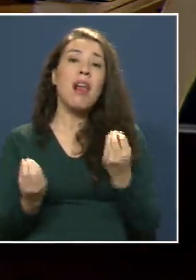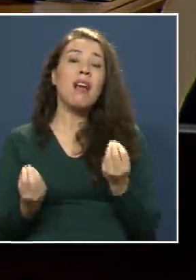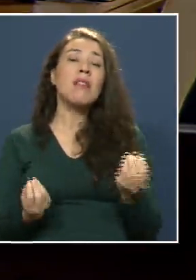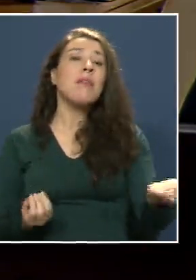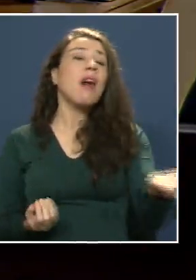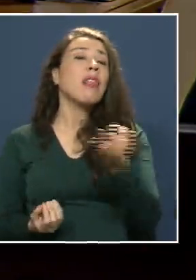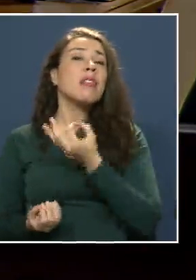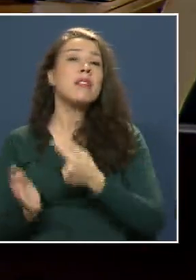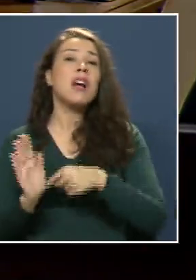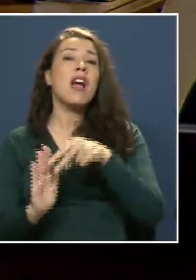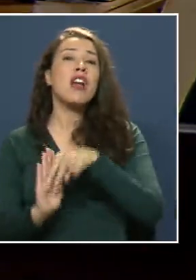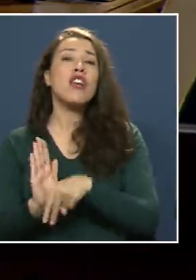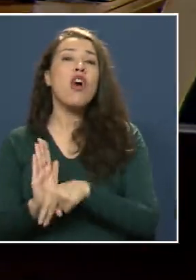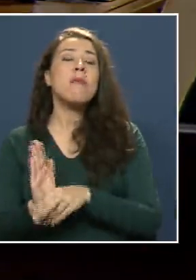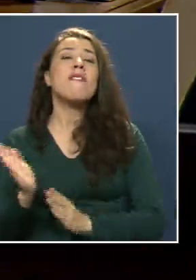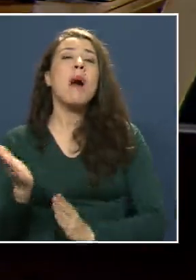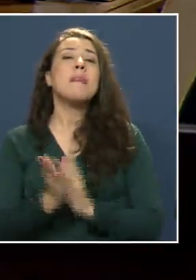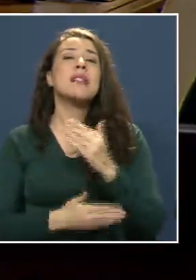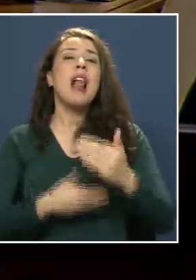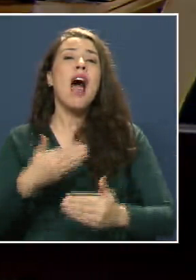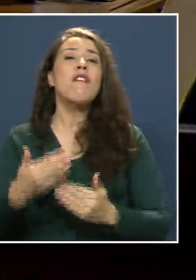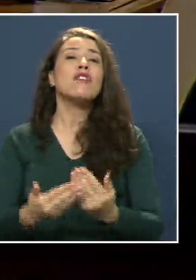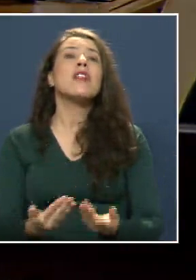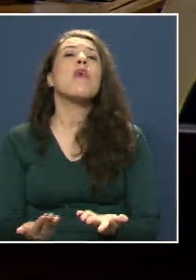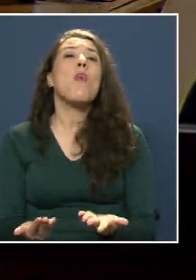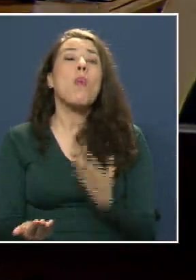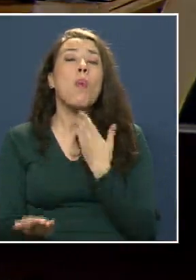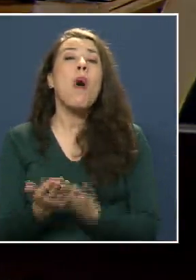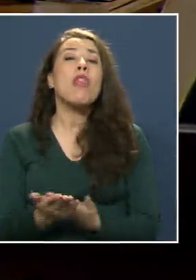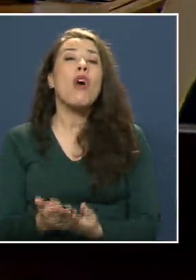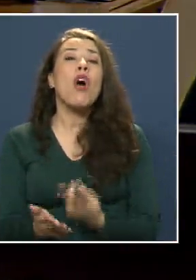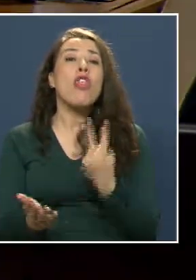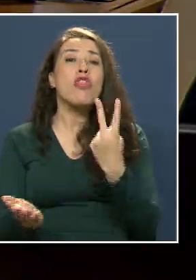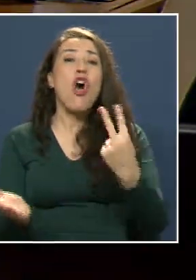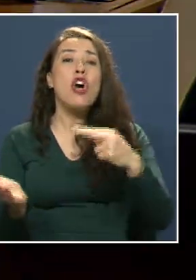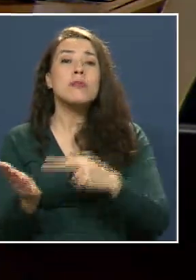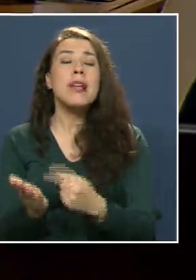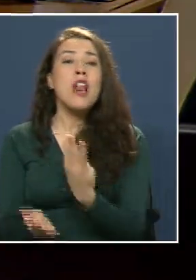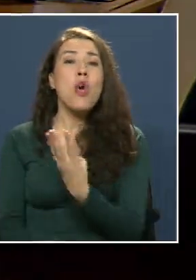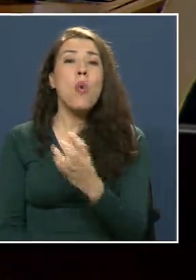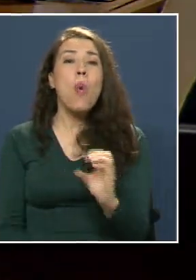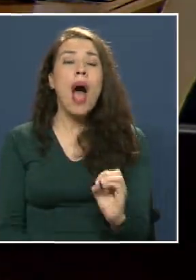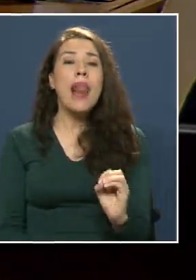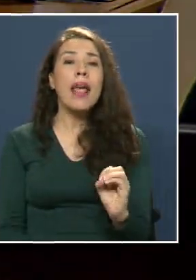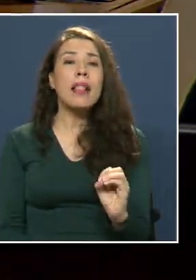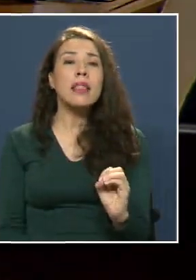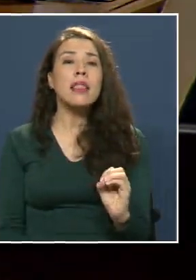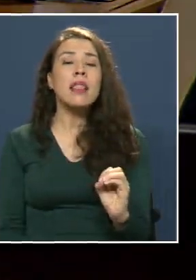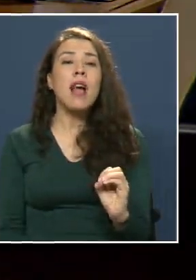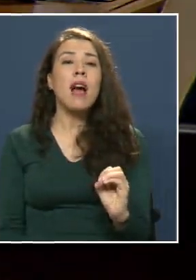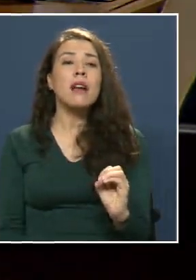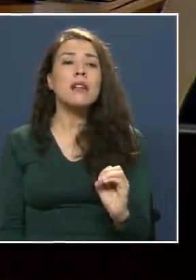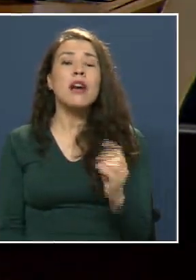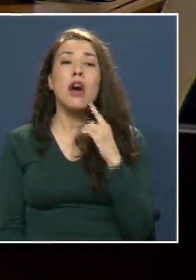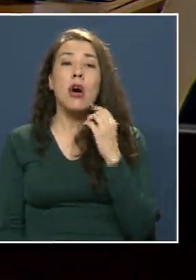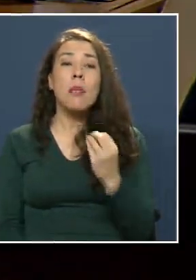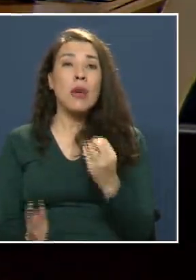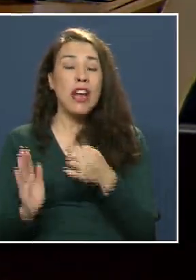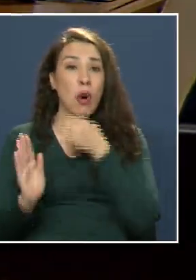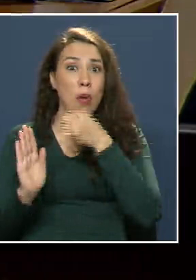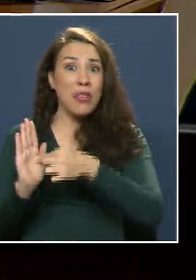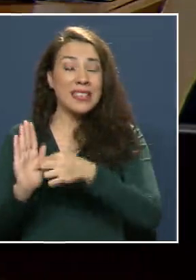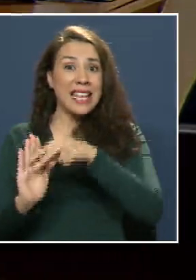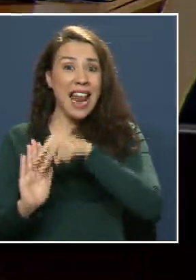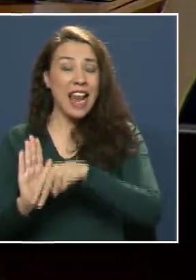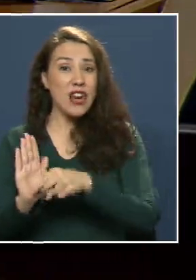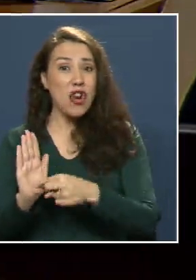que en realidad esta norma va a ser eficiente solo el año 2040, porque si tomamos la regla de la norma de prescripción